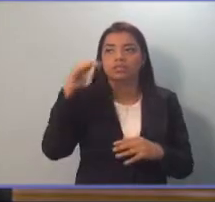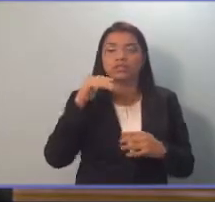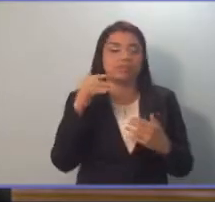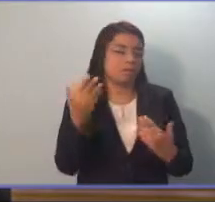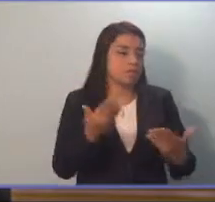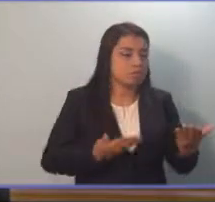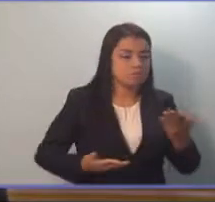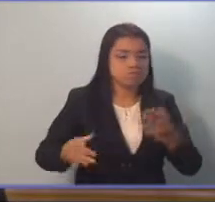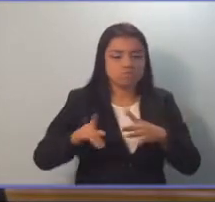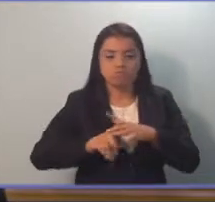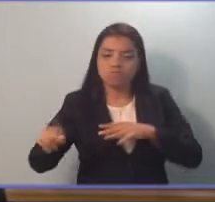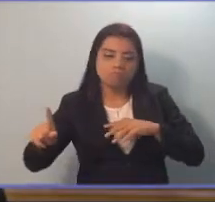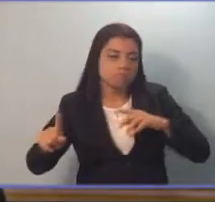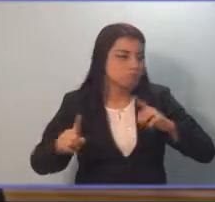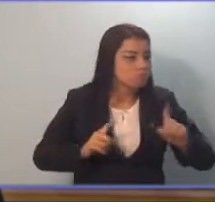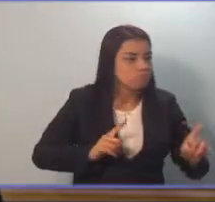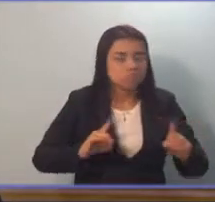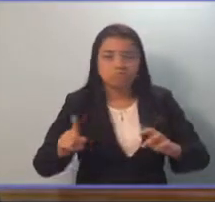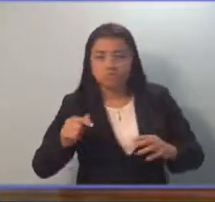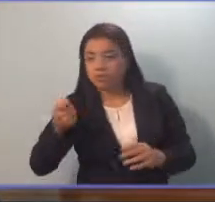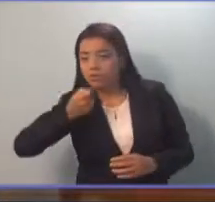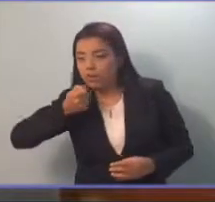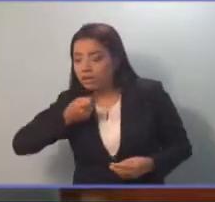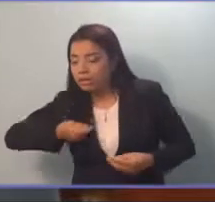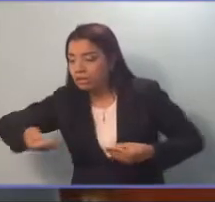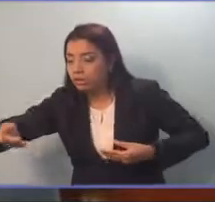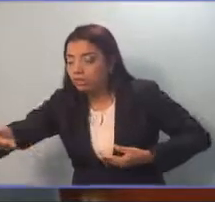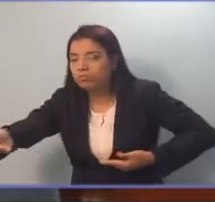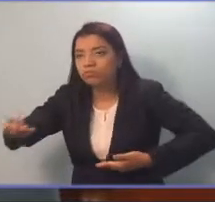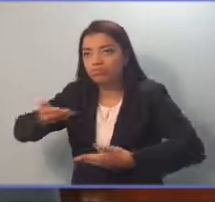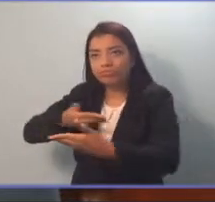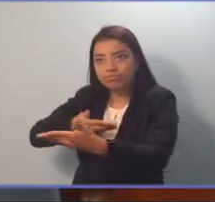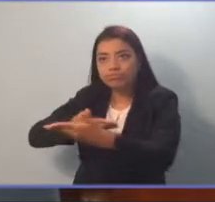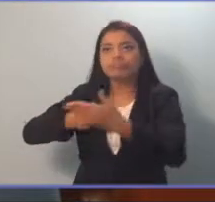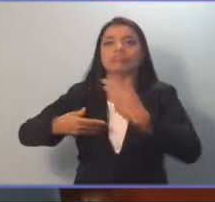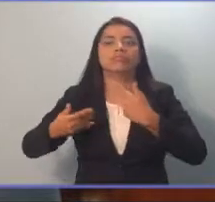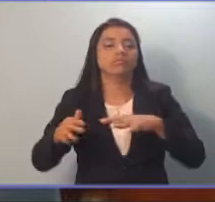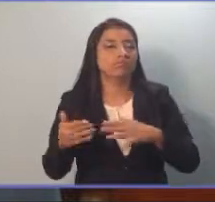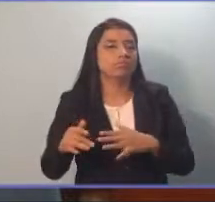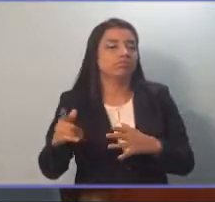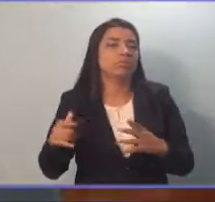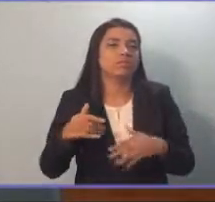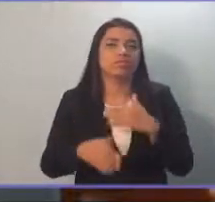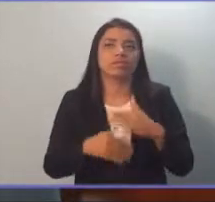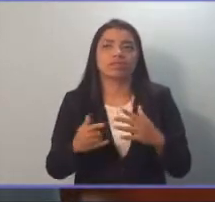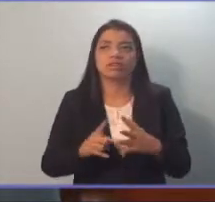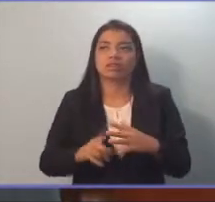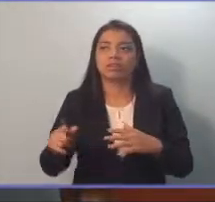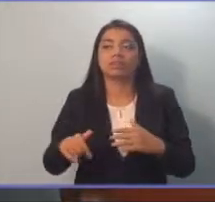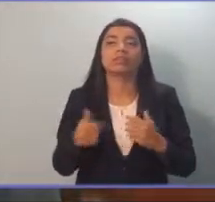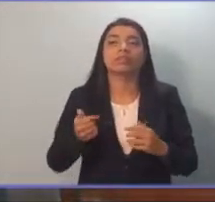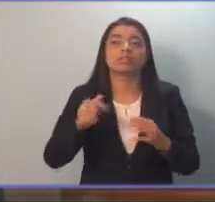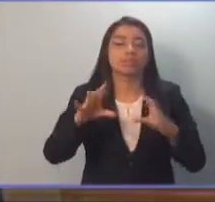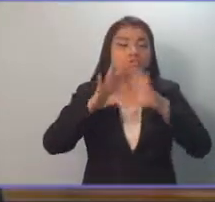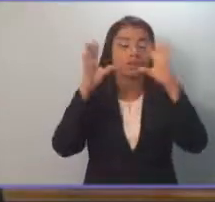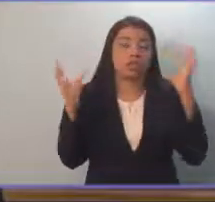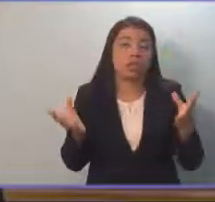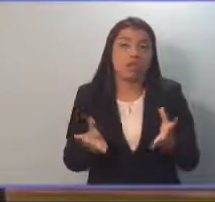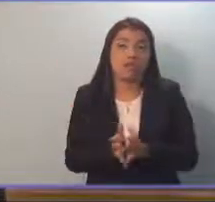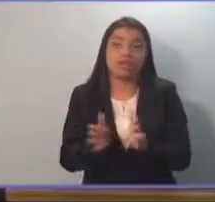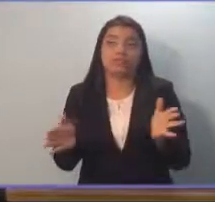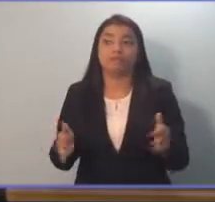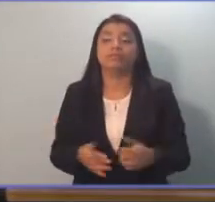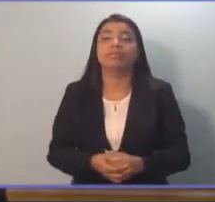mayor seguridad, el intercambio de información con todas las agencias migratorias a nivel global.